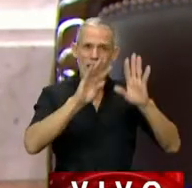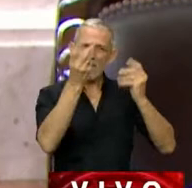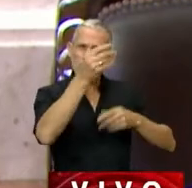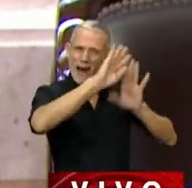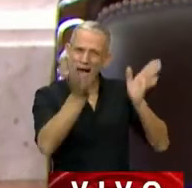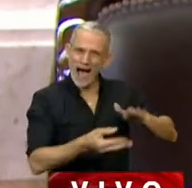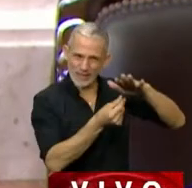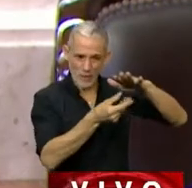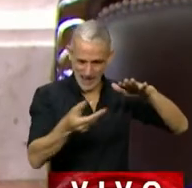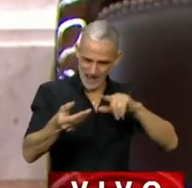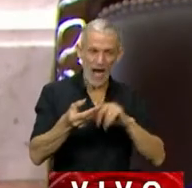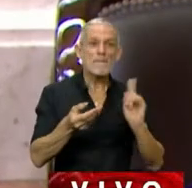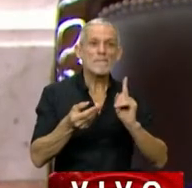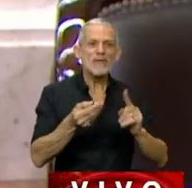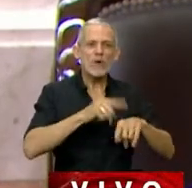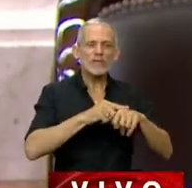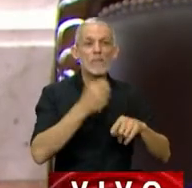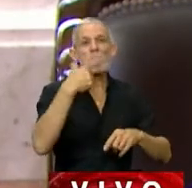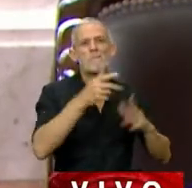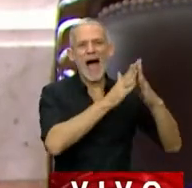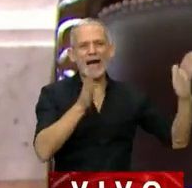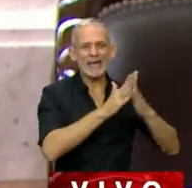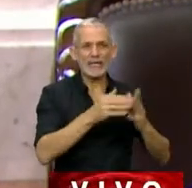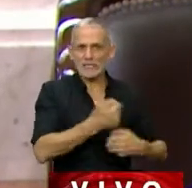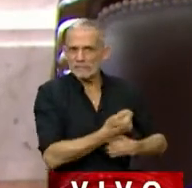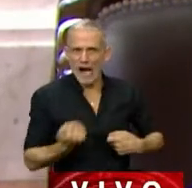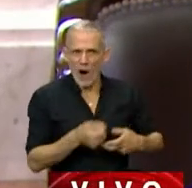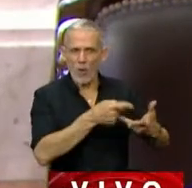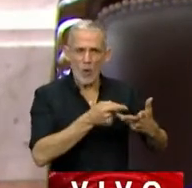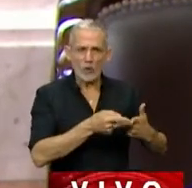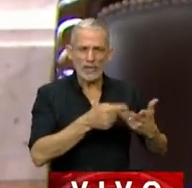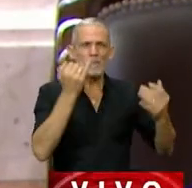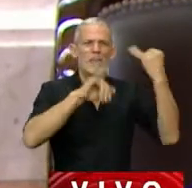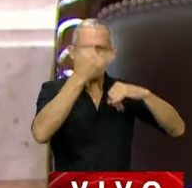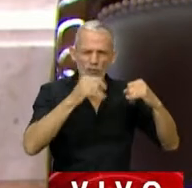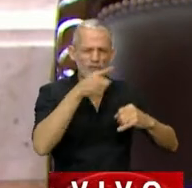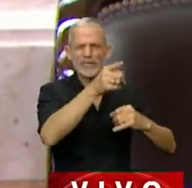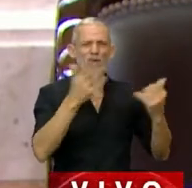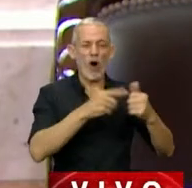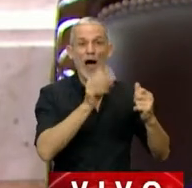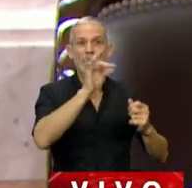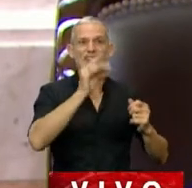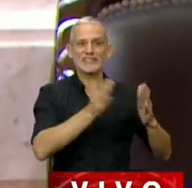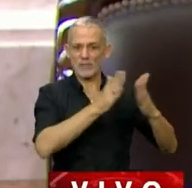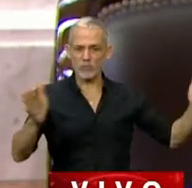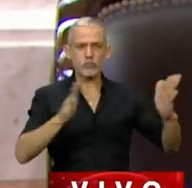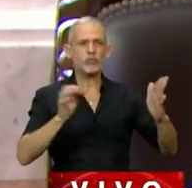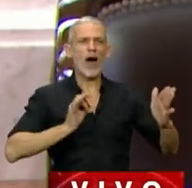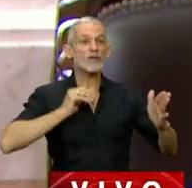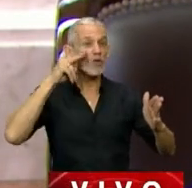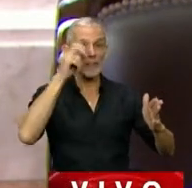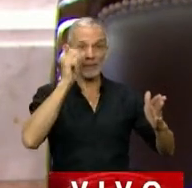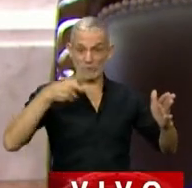esta bomba de tiempo que dejó Macri, este ajuste a plazo fijo a diciembre del